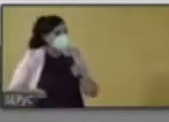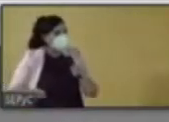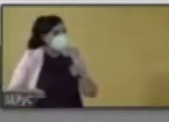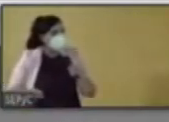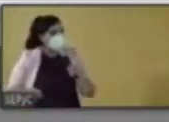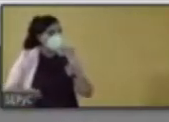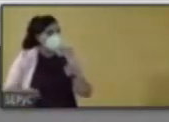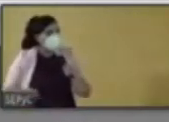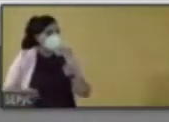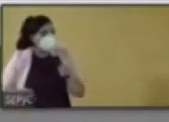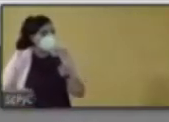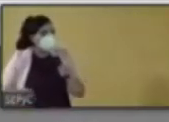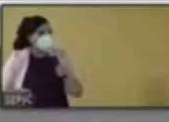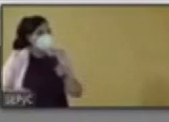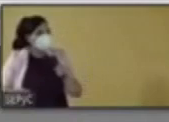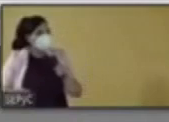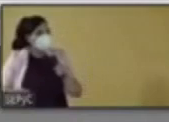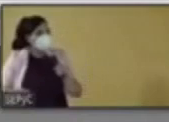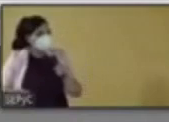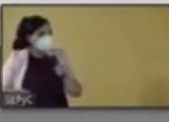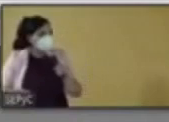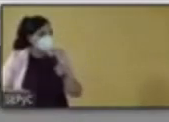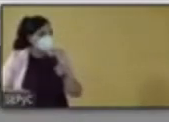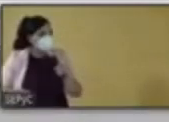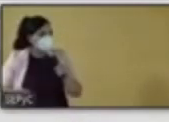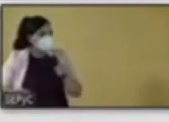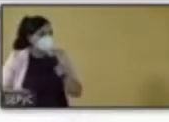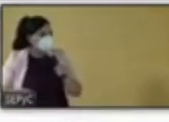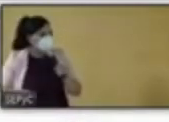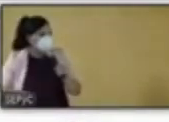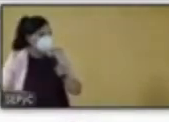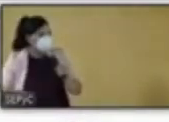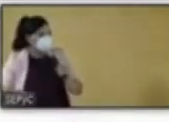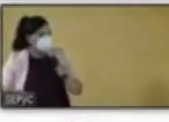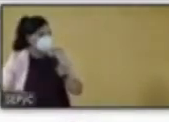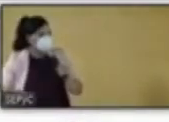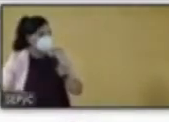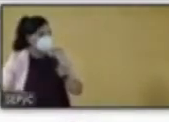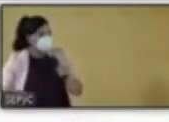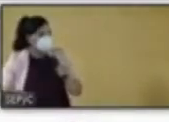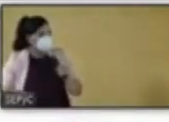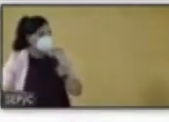Andrea, acá creo que la situación fue que en el apartado de otros,